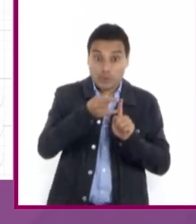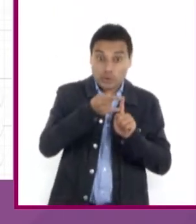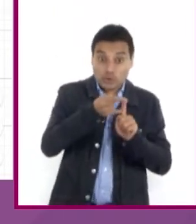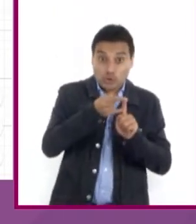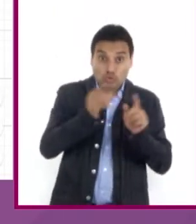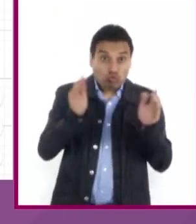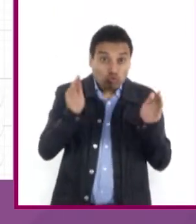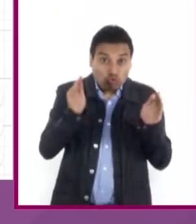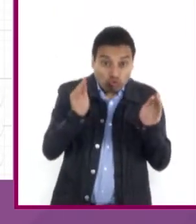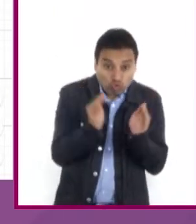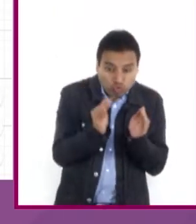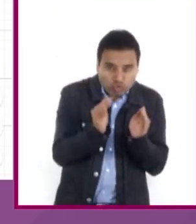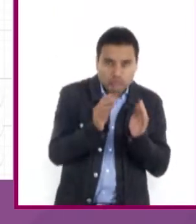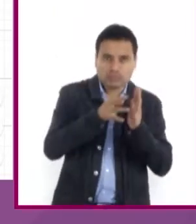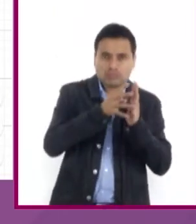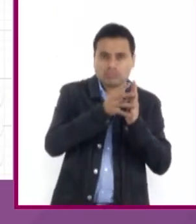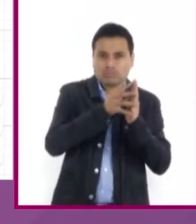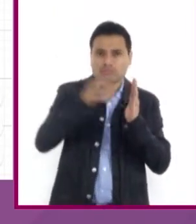escala?